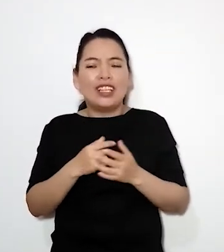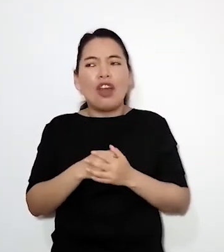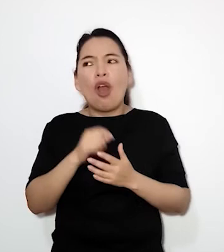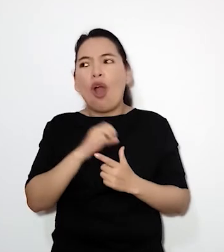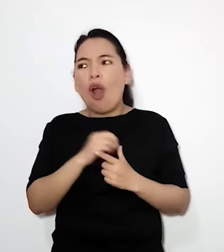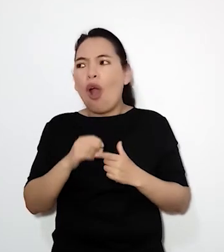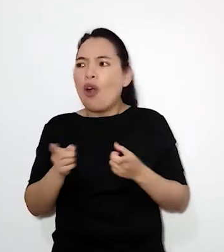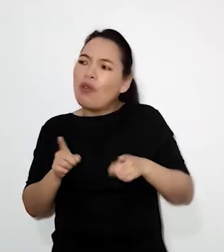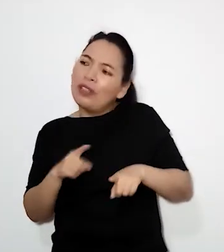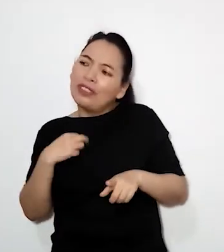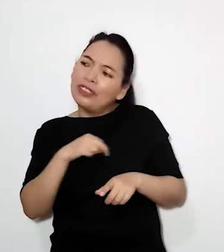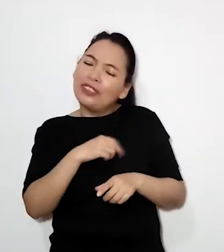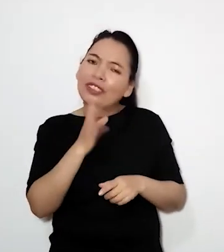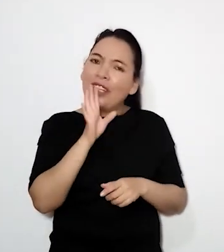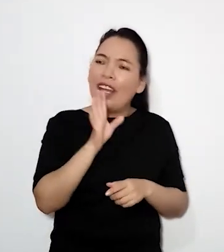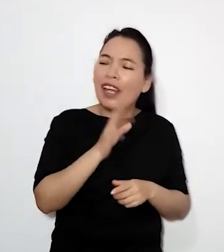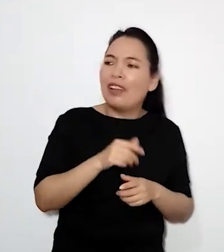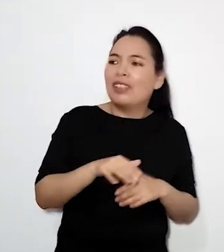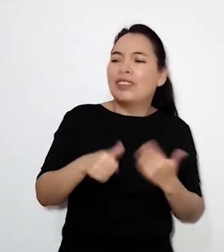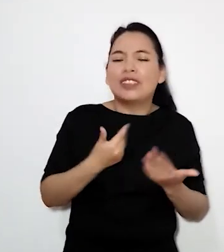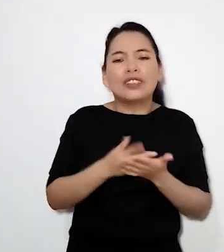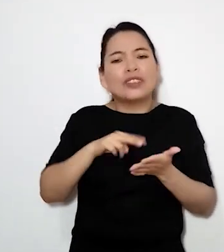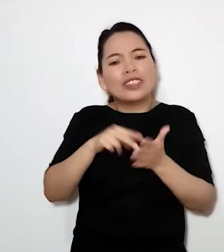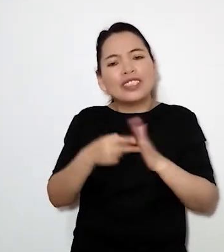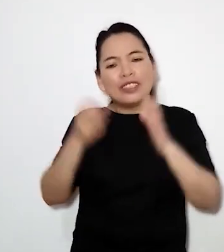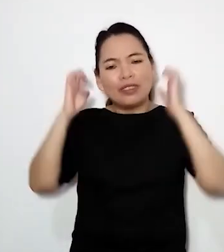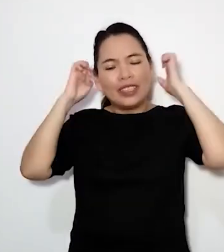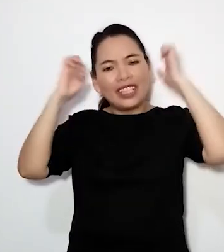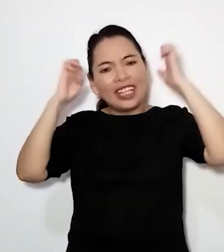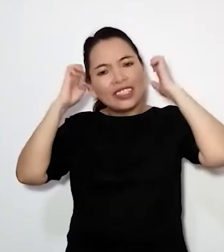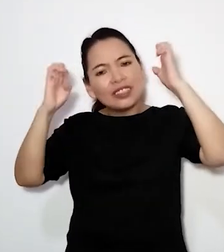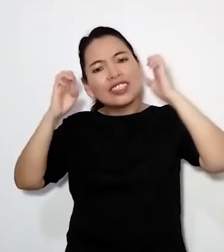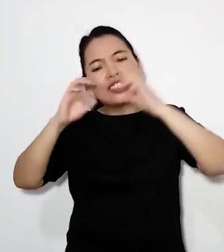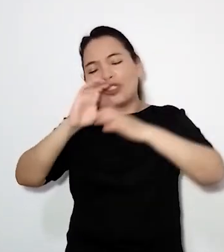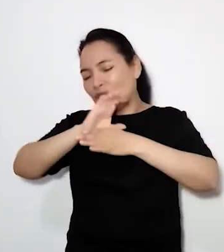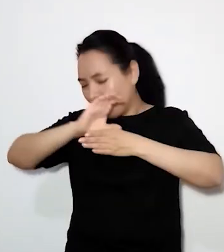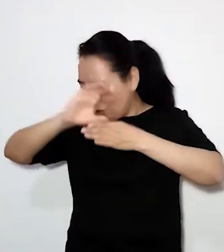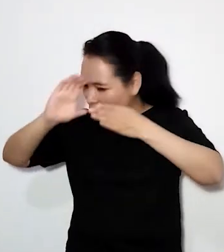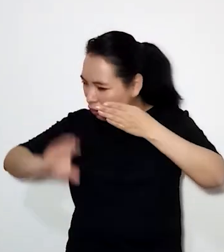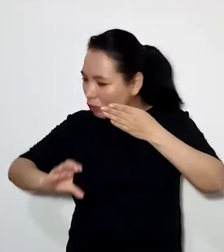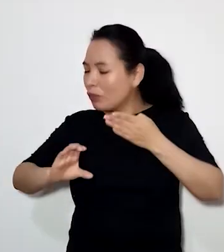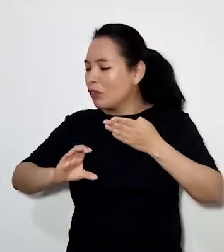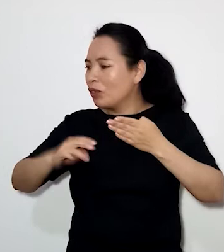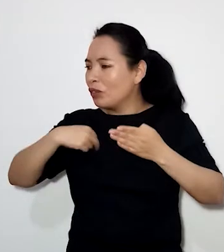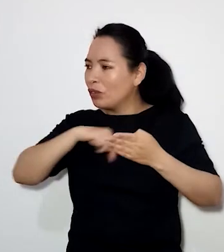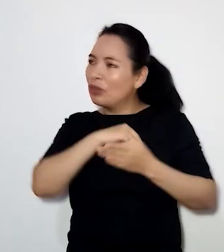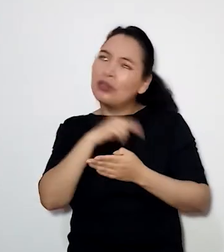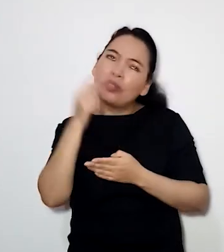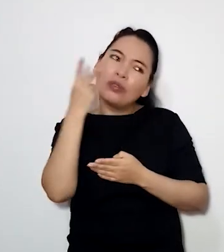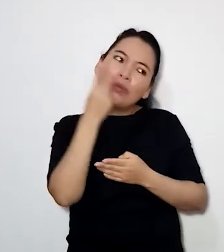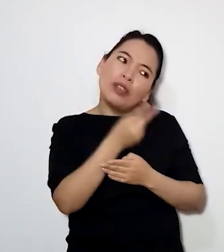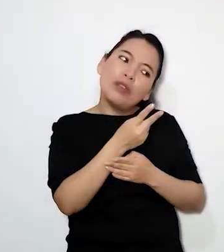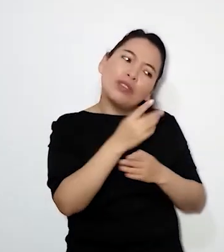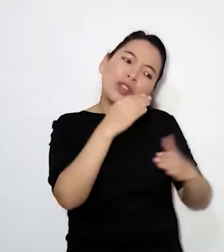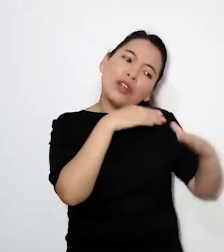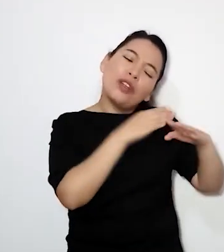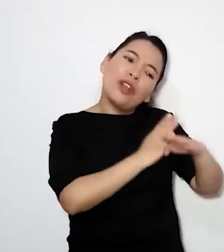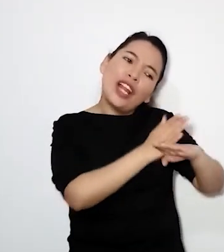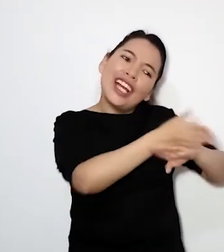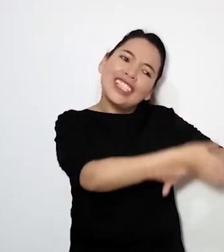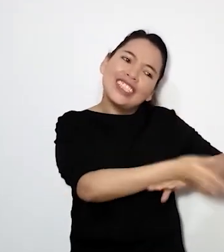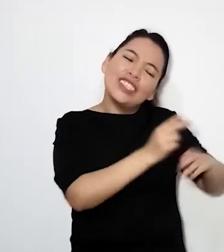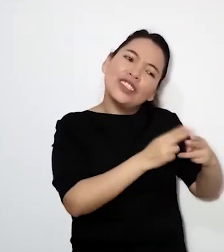completo de lo que significa educación, nos preocupamos no solo del acceso universal, sino